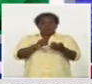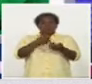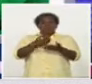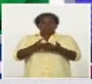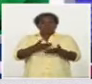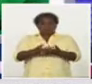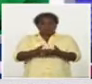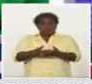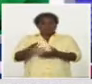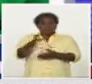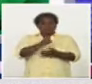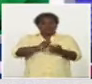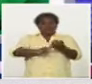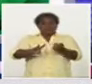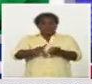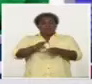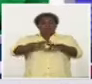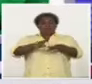Habana el